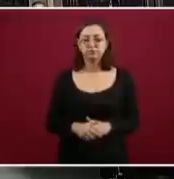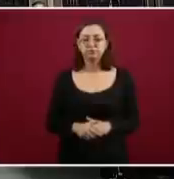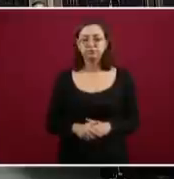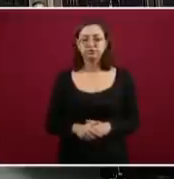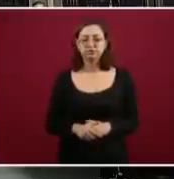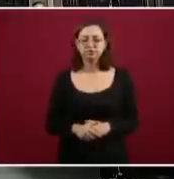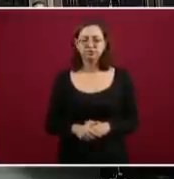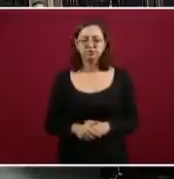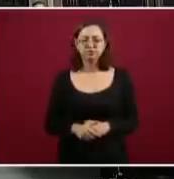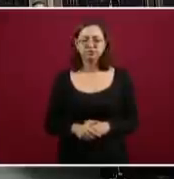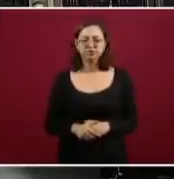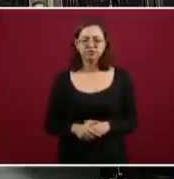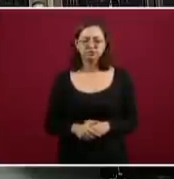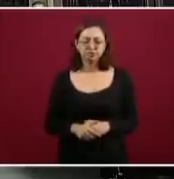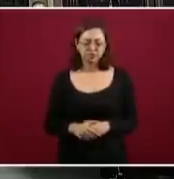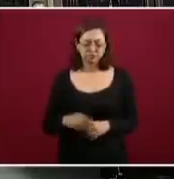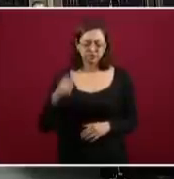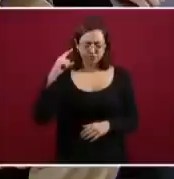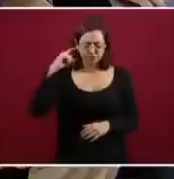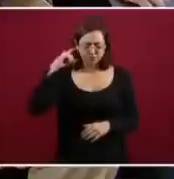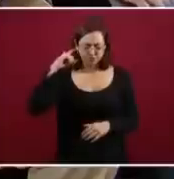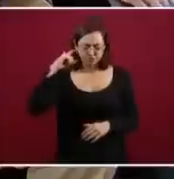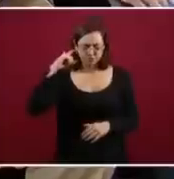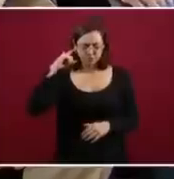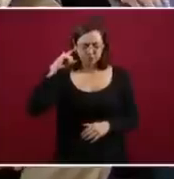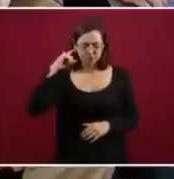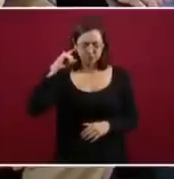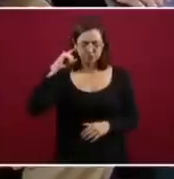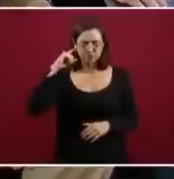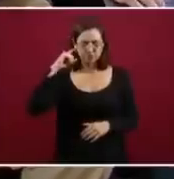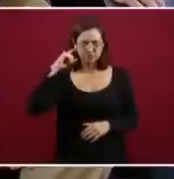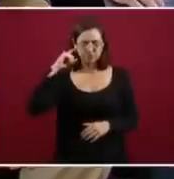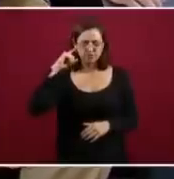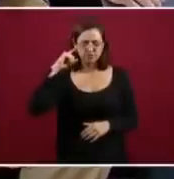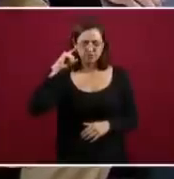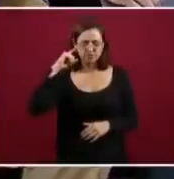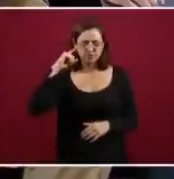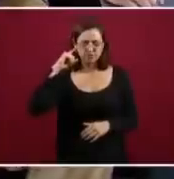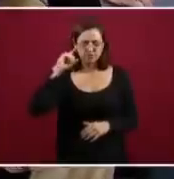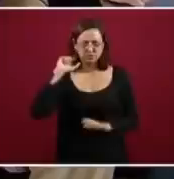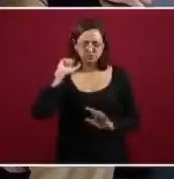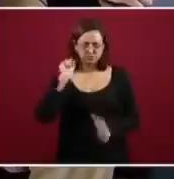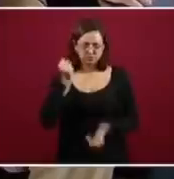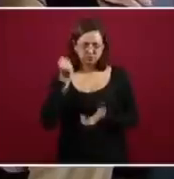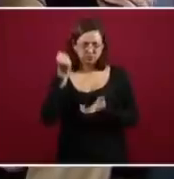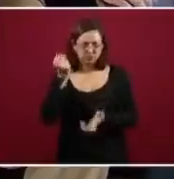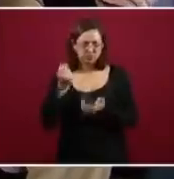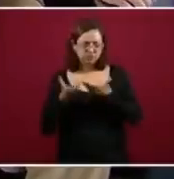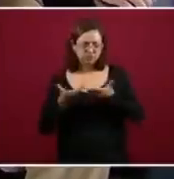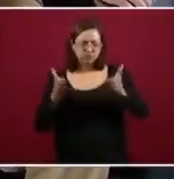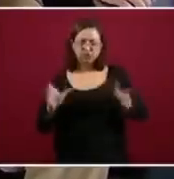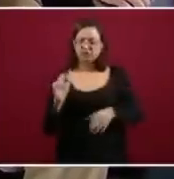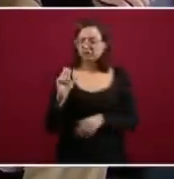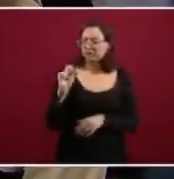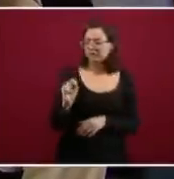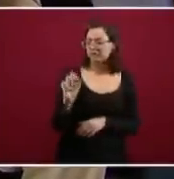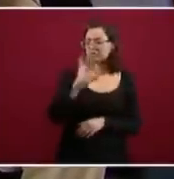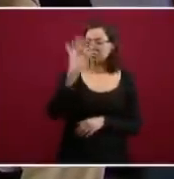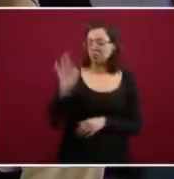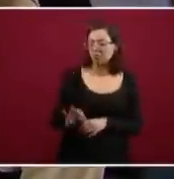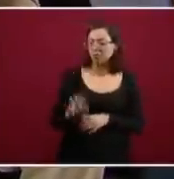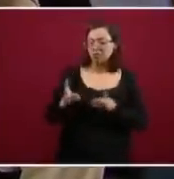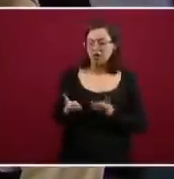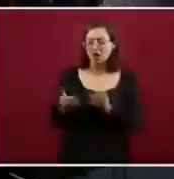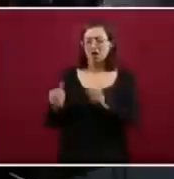qué hace falta se dice que solamente se ha ejercido un sesenta y tantos por ciento de la inversión pública y que sería muy difícil lo que